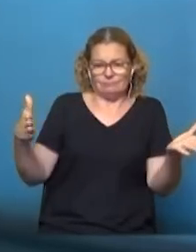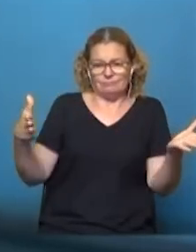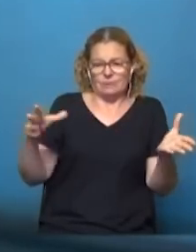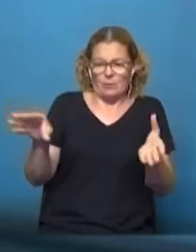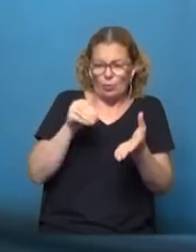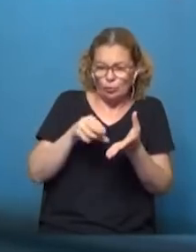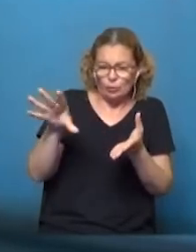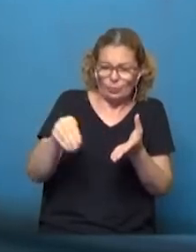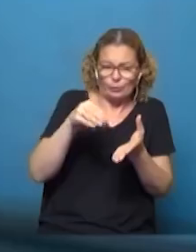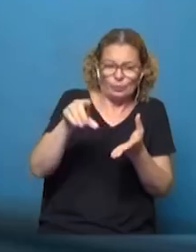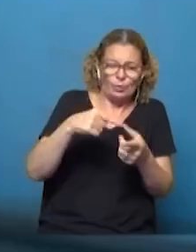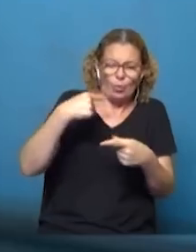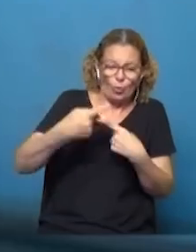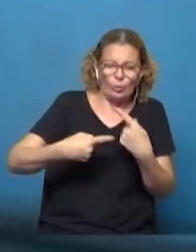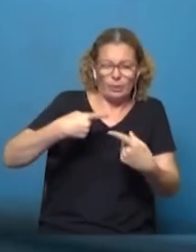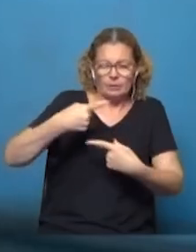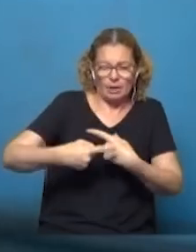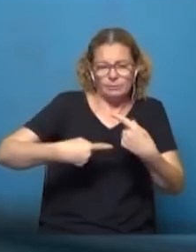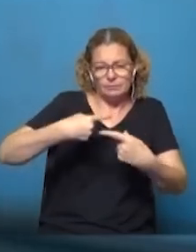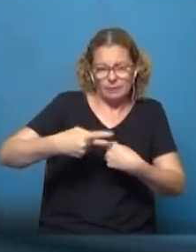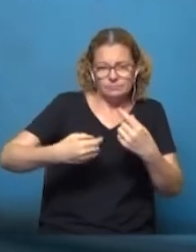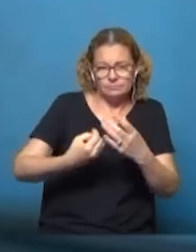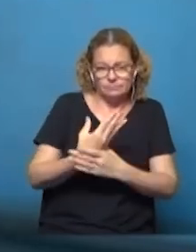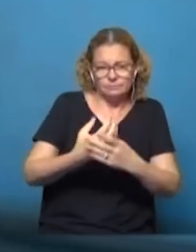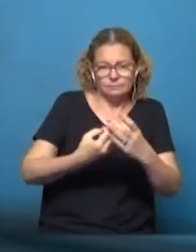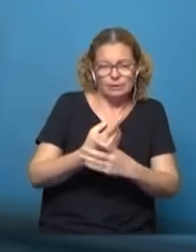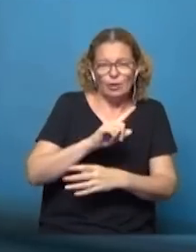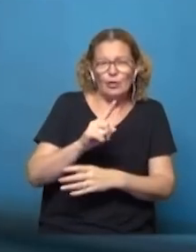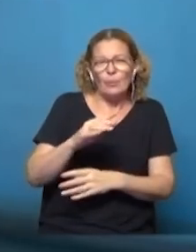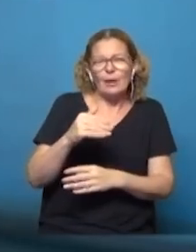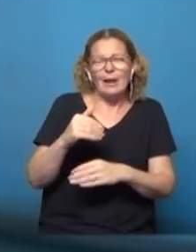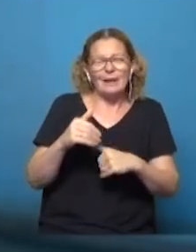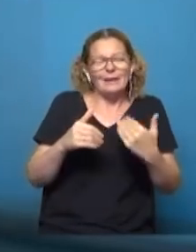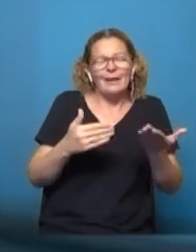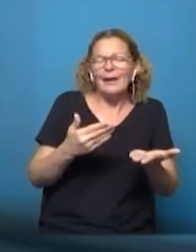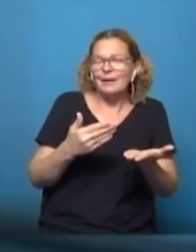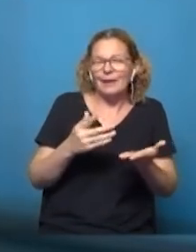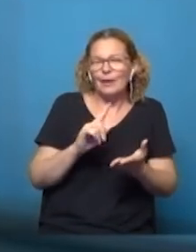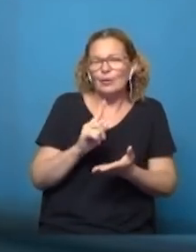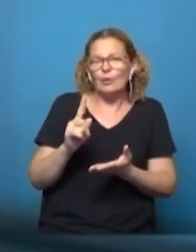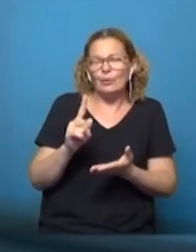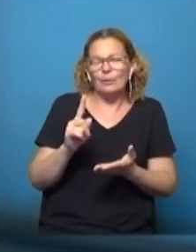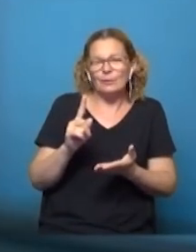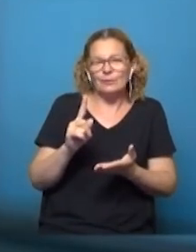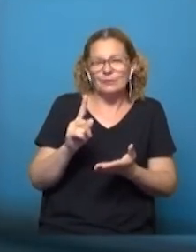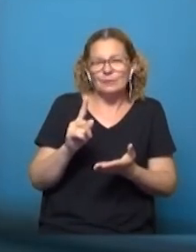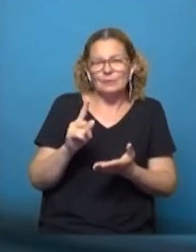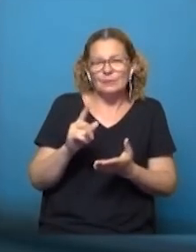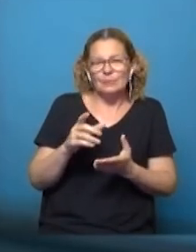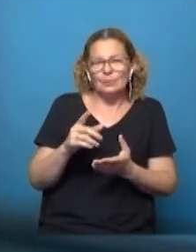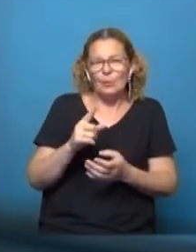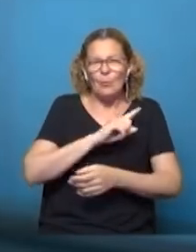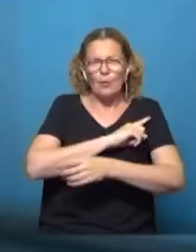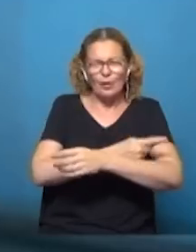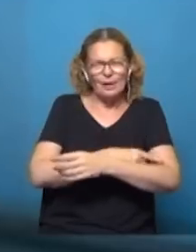se suman hechos tras hechos tras hechos surgidos no por la izquierda ni siquiera por un por ningún poder